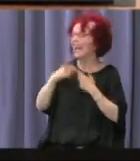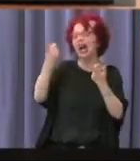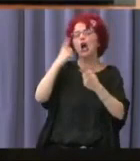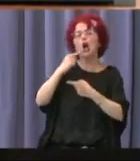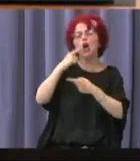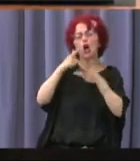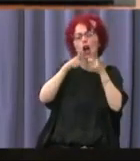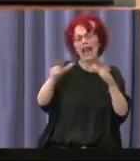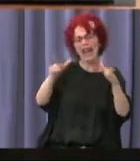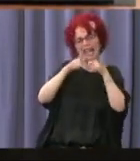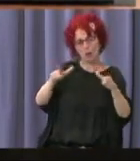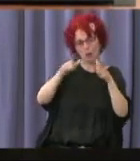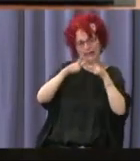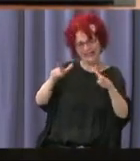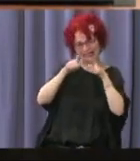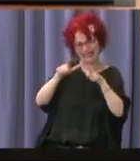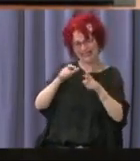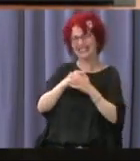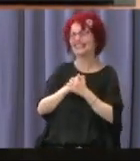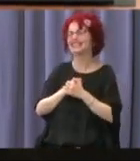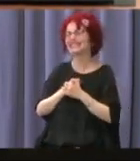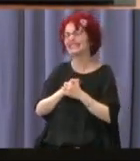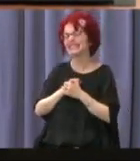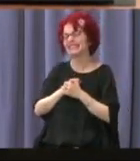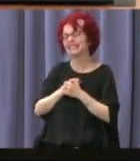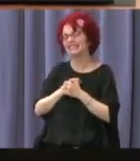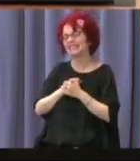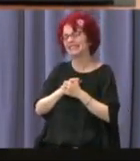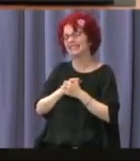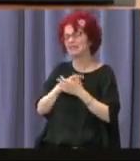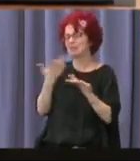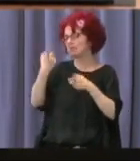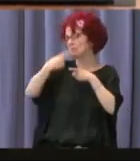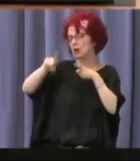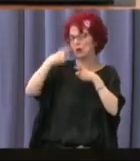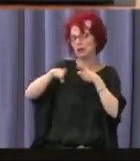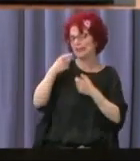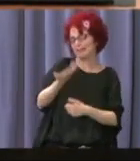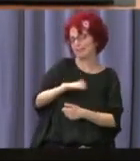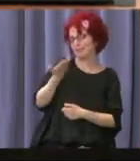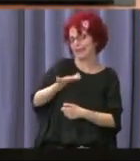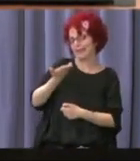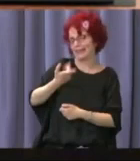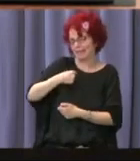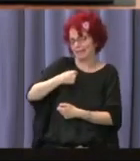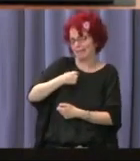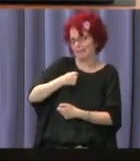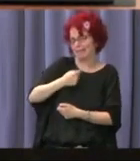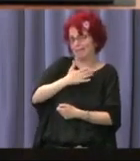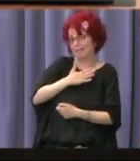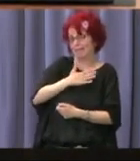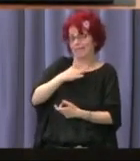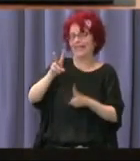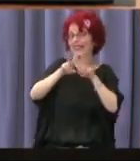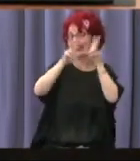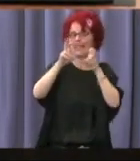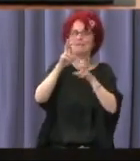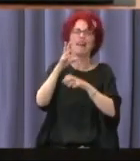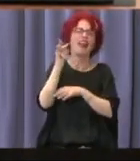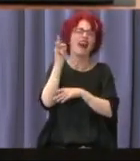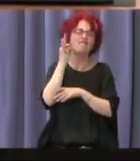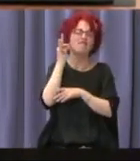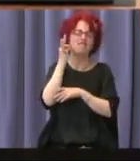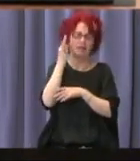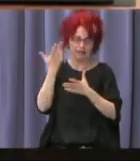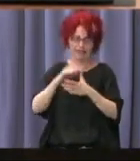os remito con leáis la guía. Y bueno, cosa muy importante que sí que me parece esta parte, el tema de las feminizaciones, que ya lo he